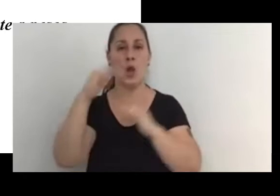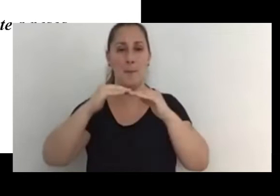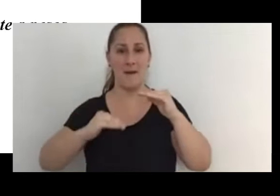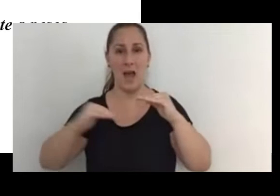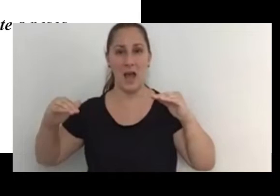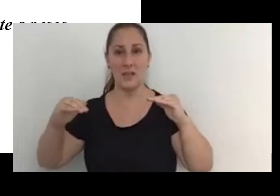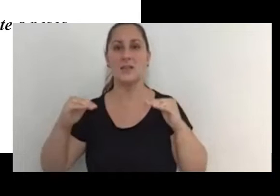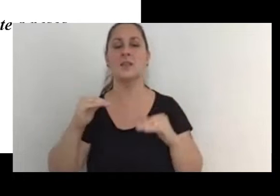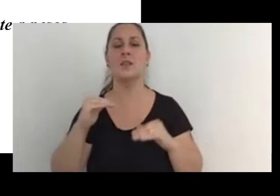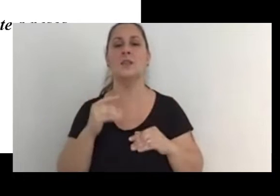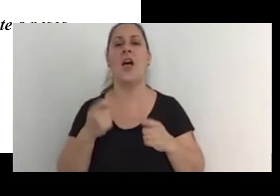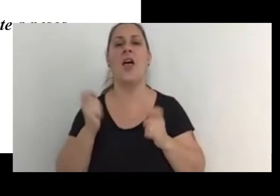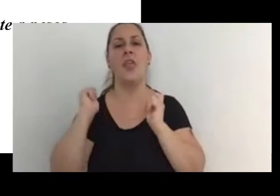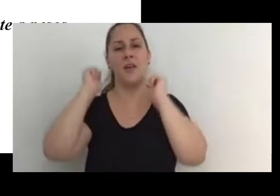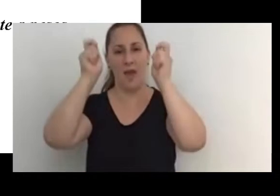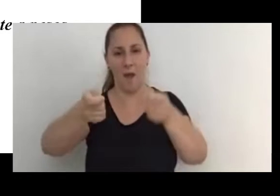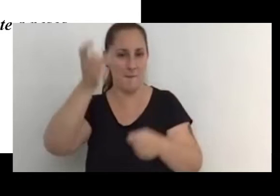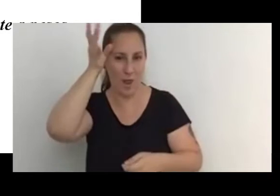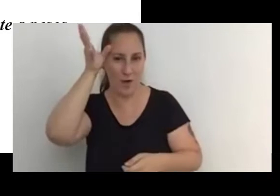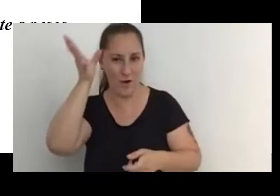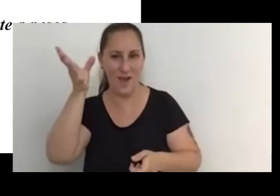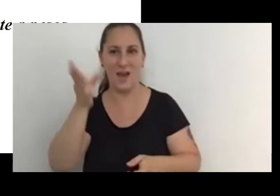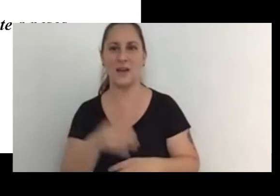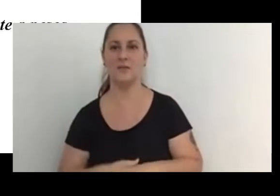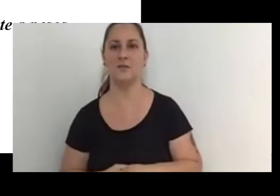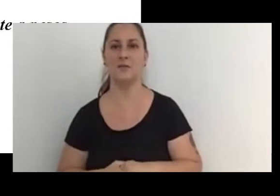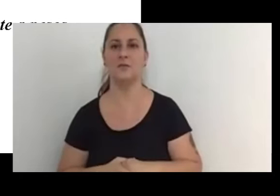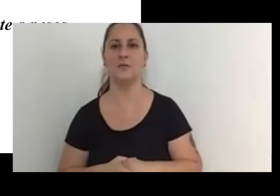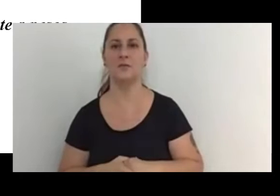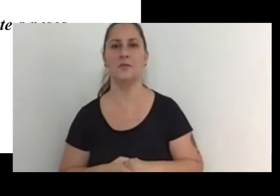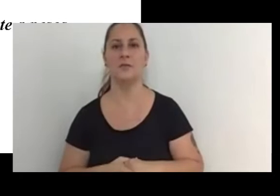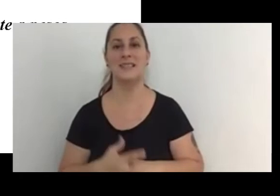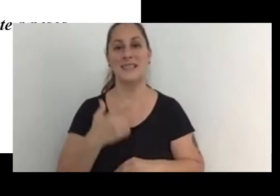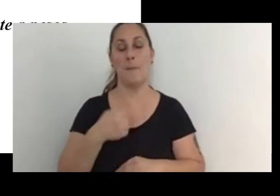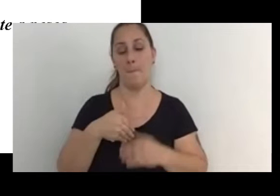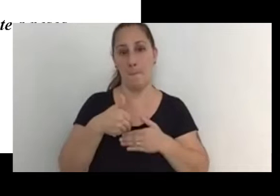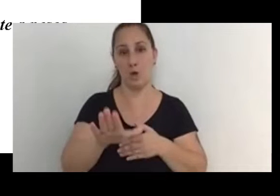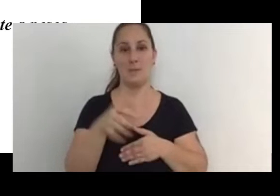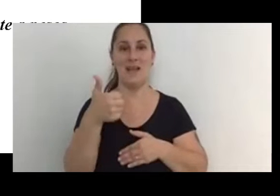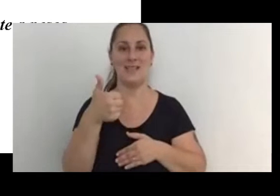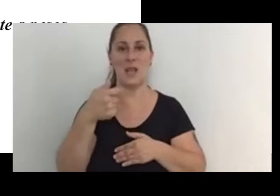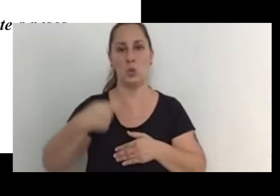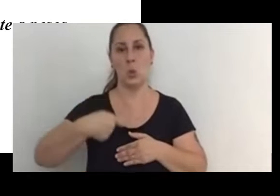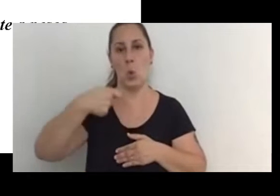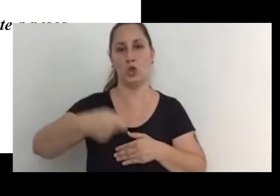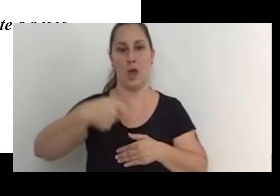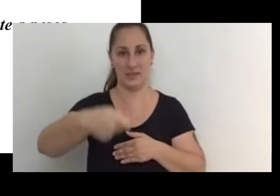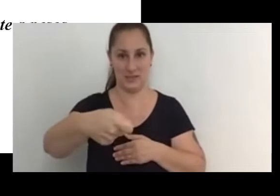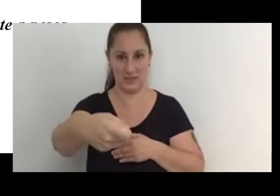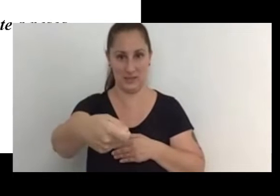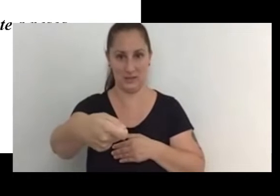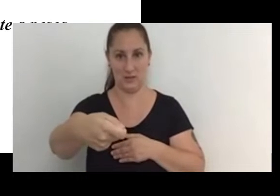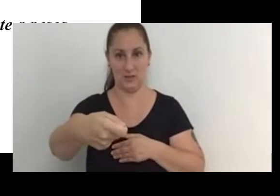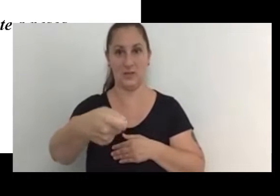a condonar, ¿sí? las próximas 6 cuotas del